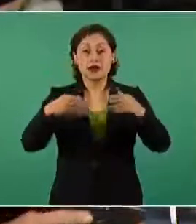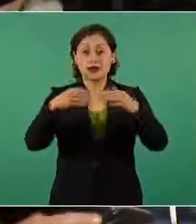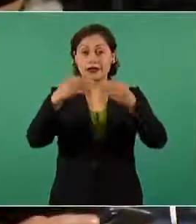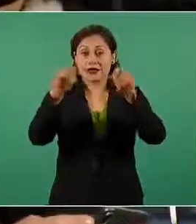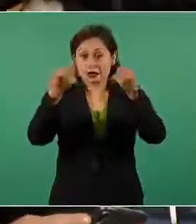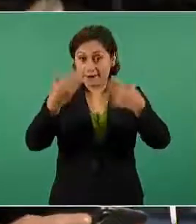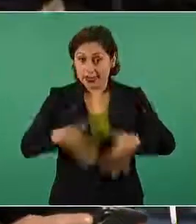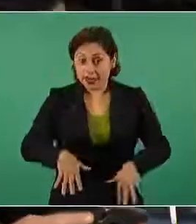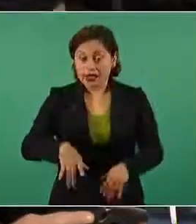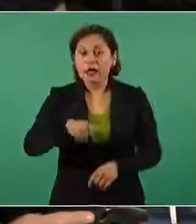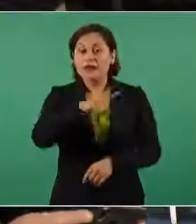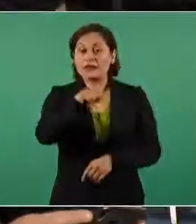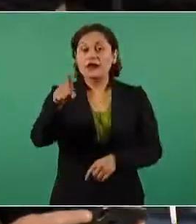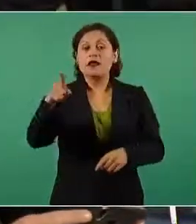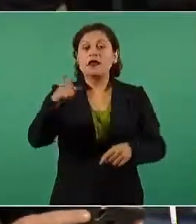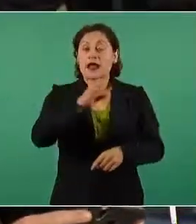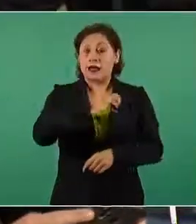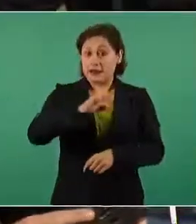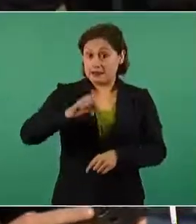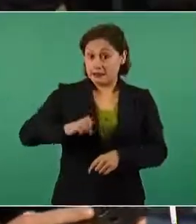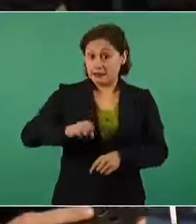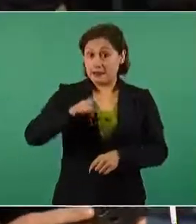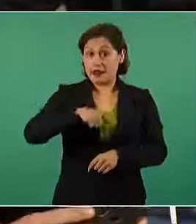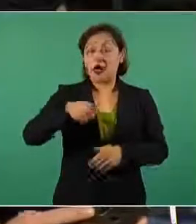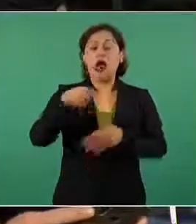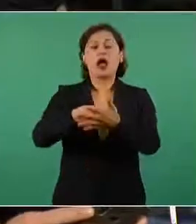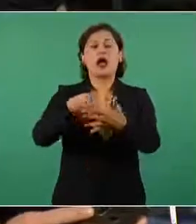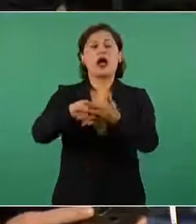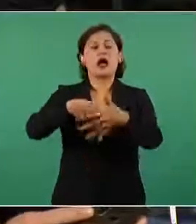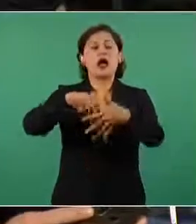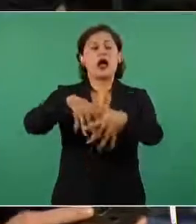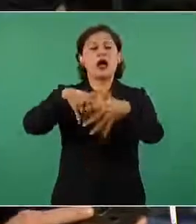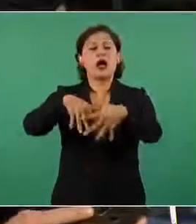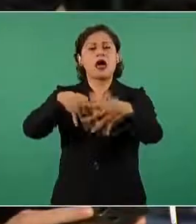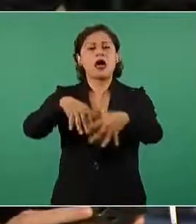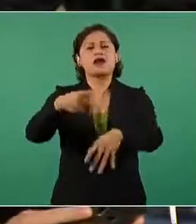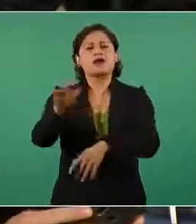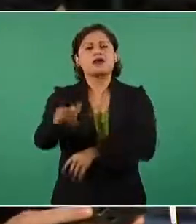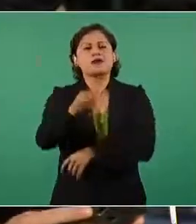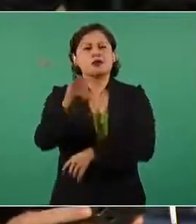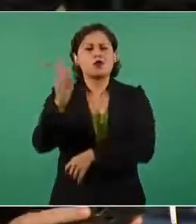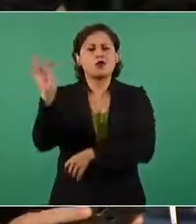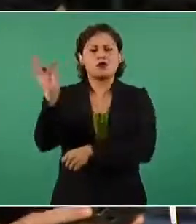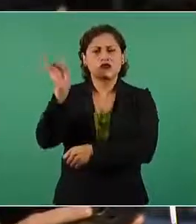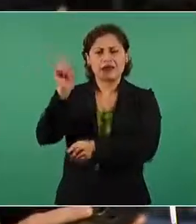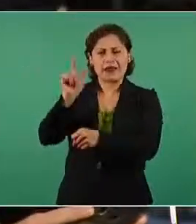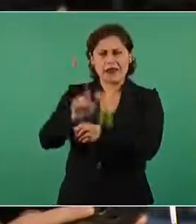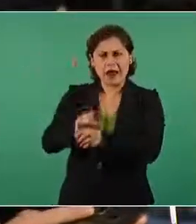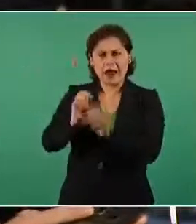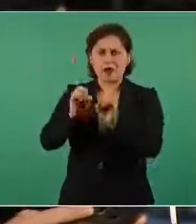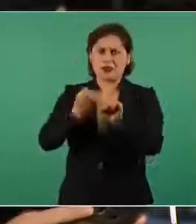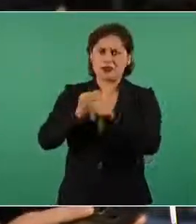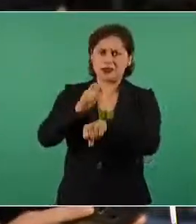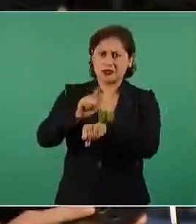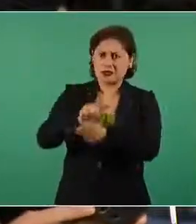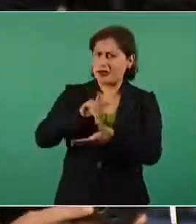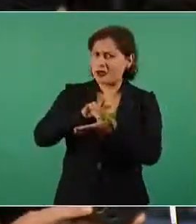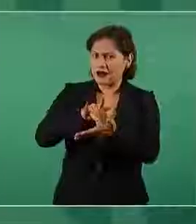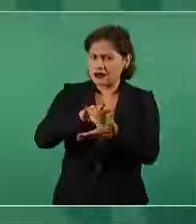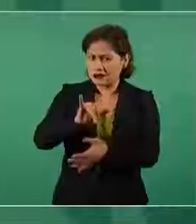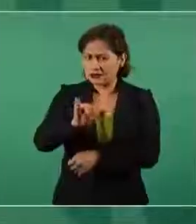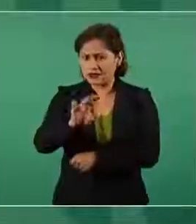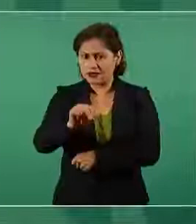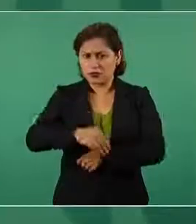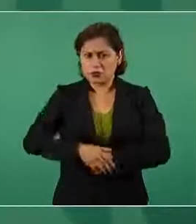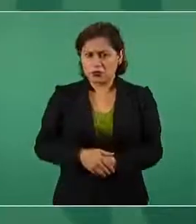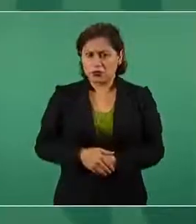por la tarde. ¿A ellos ya se les está apoyando por parte del gobierno federal o no había estado apoyando el gobierno estatal? No lo tengo claro.